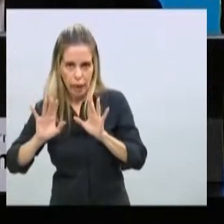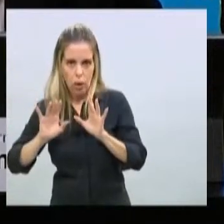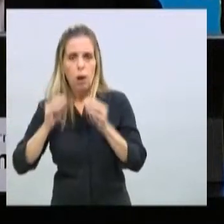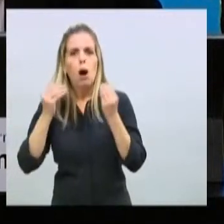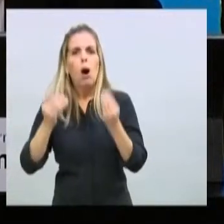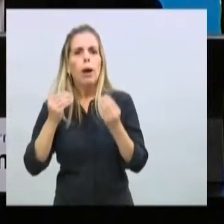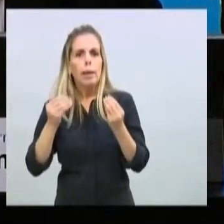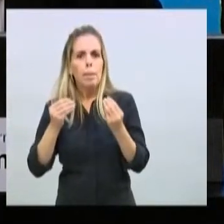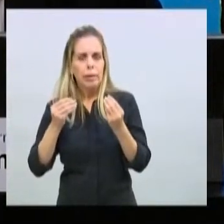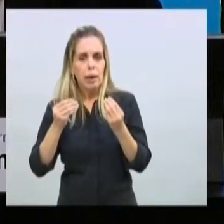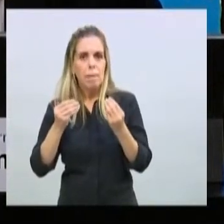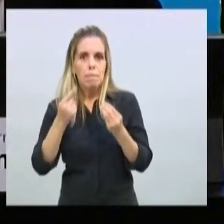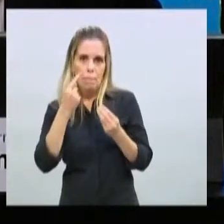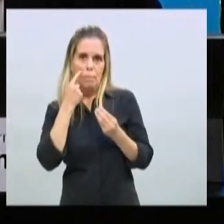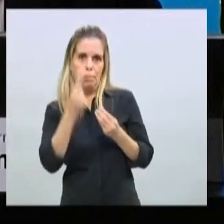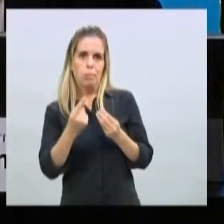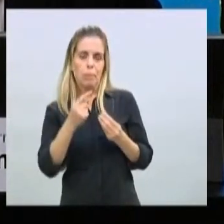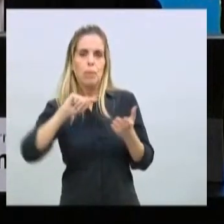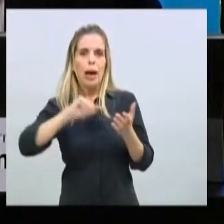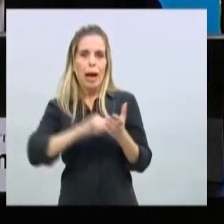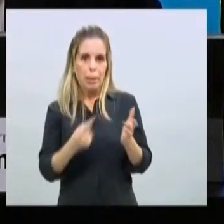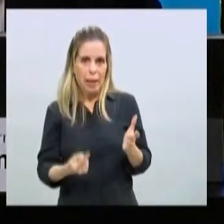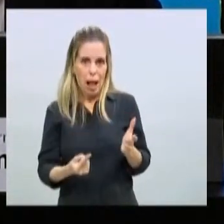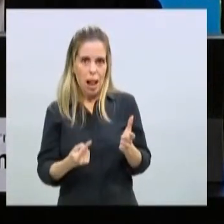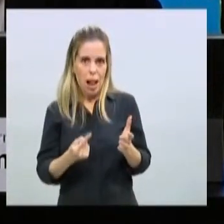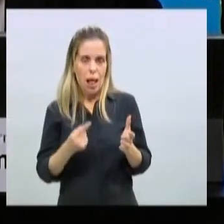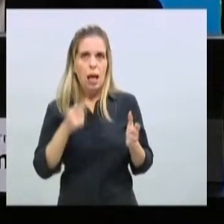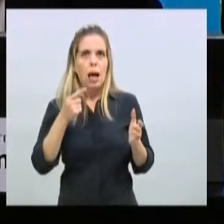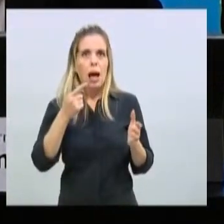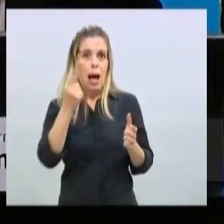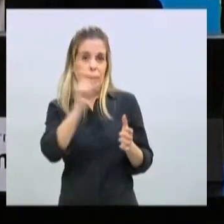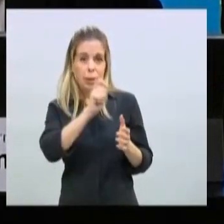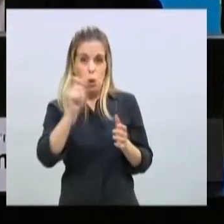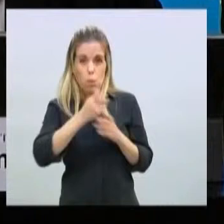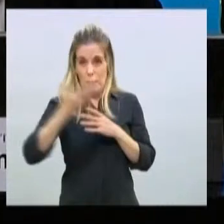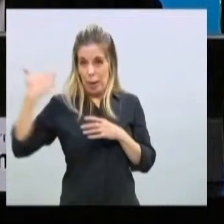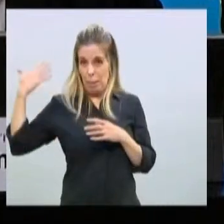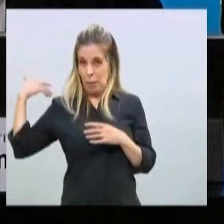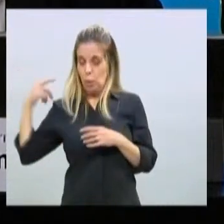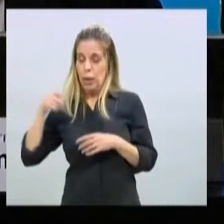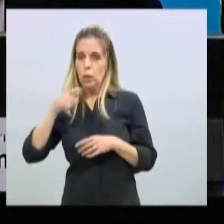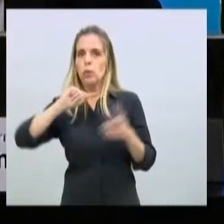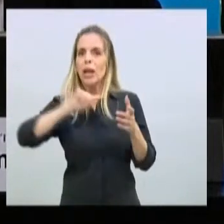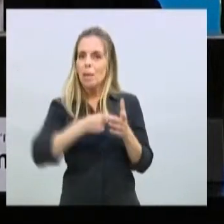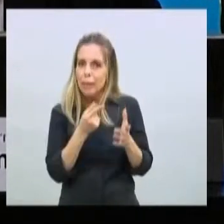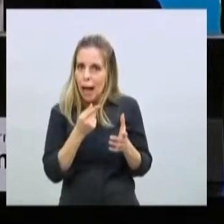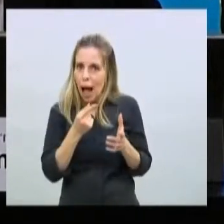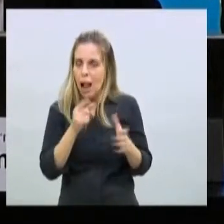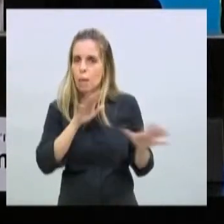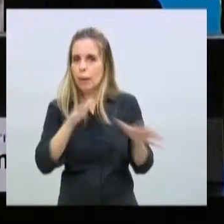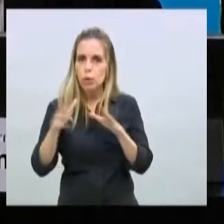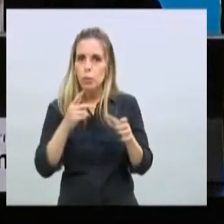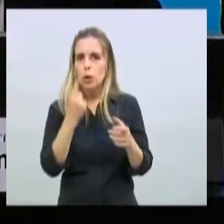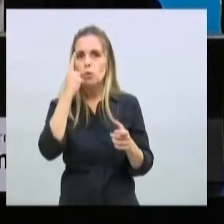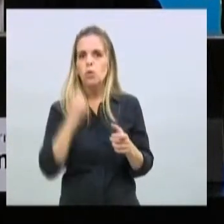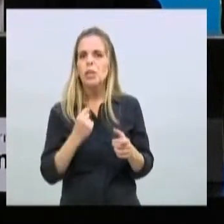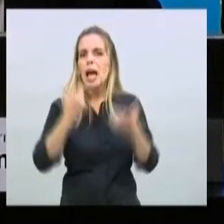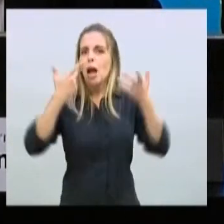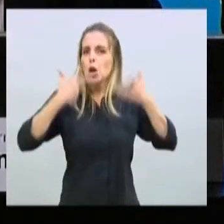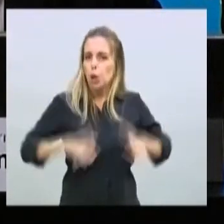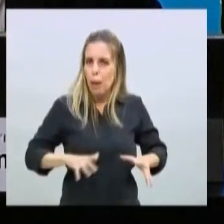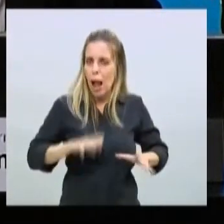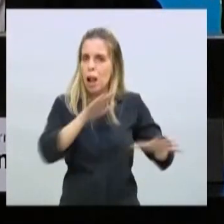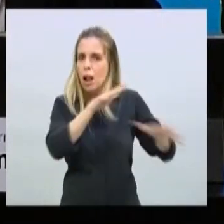de movilización en la ciudad, que pasó hace un mes, estábamos entre el 8 y 10% de un día normal. Hoy estamos entre